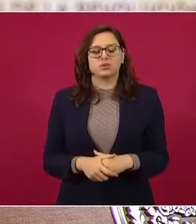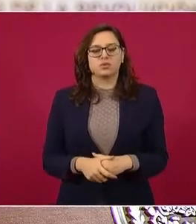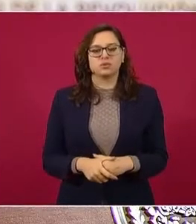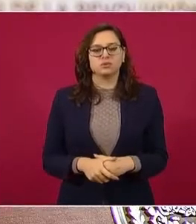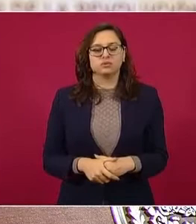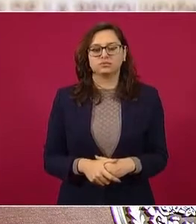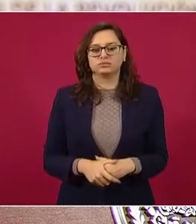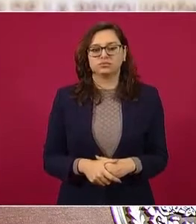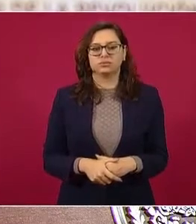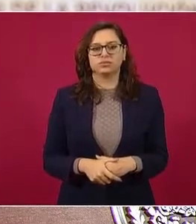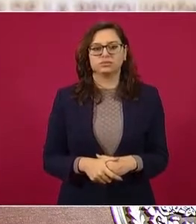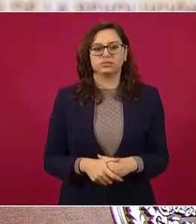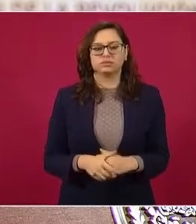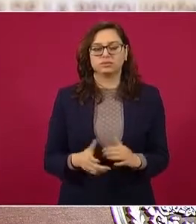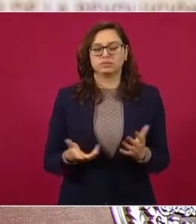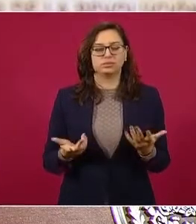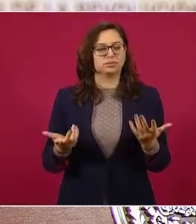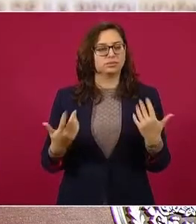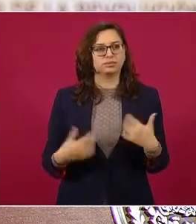de otros